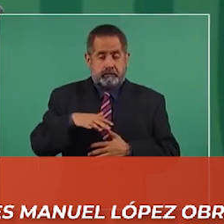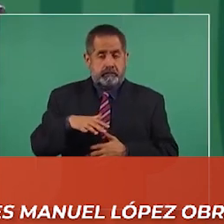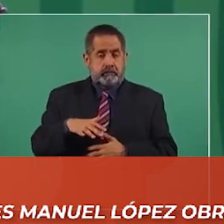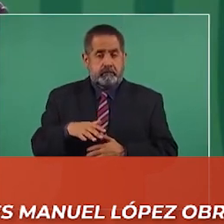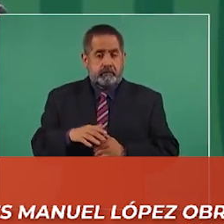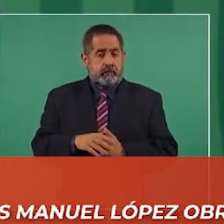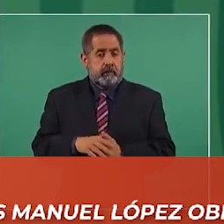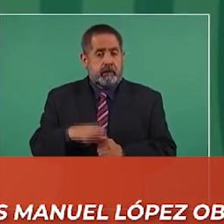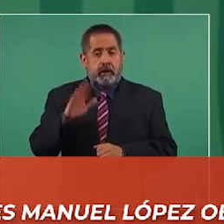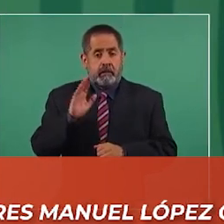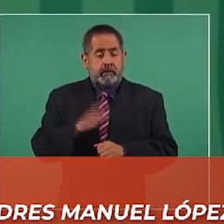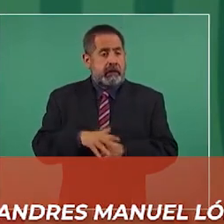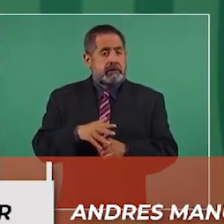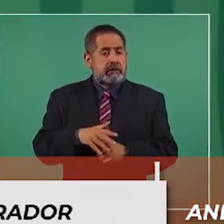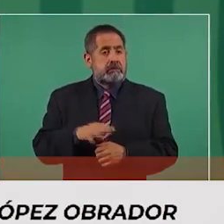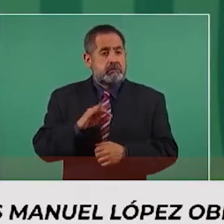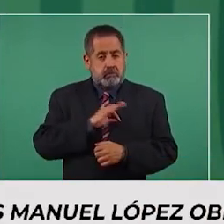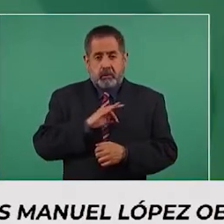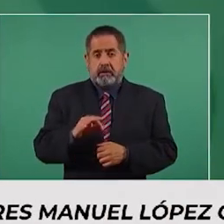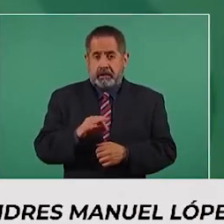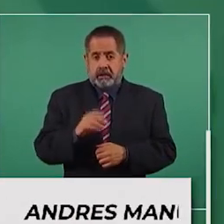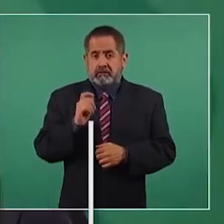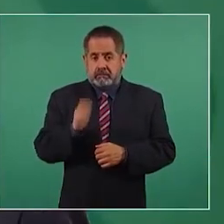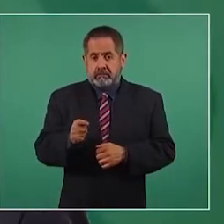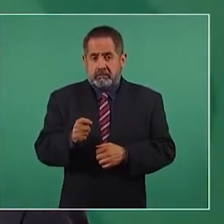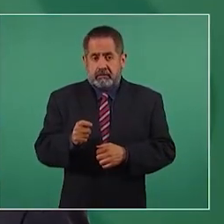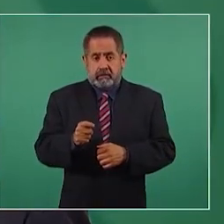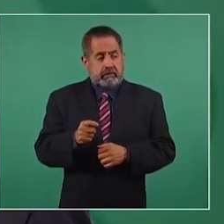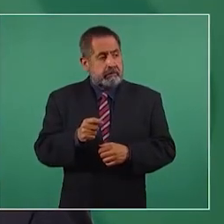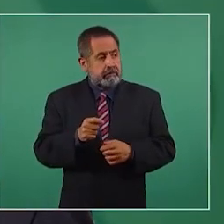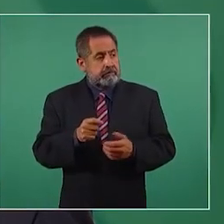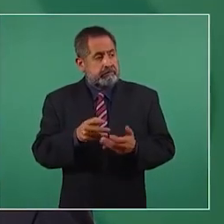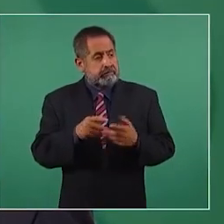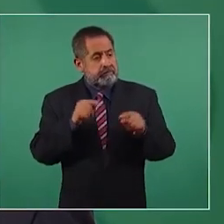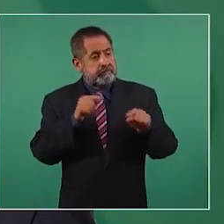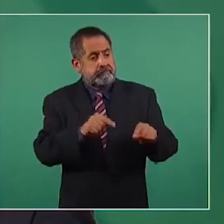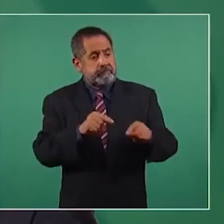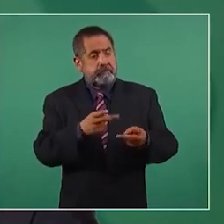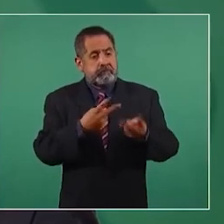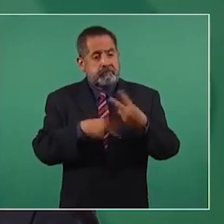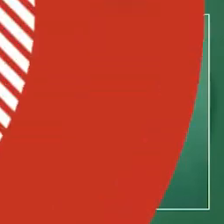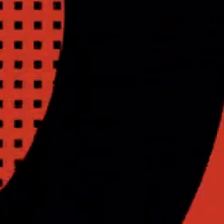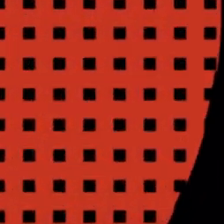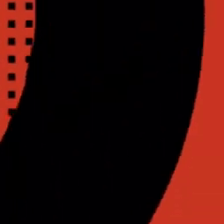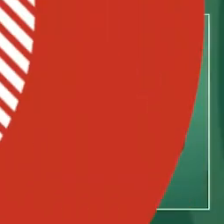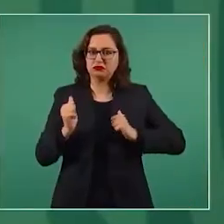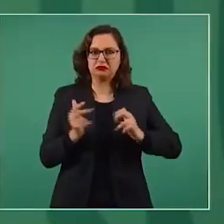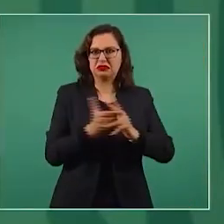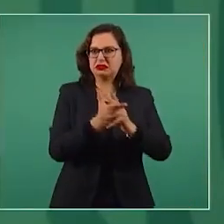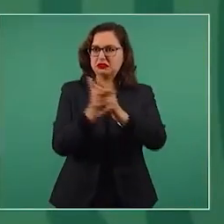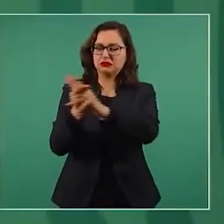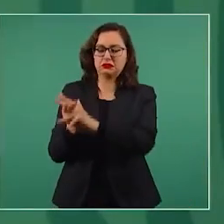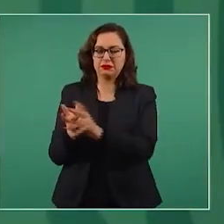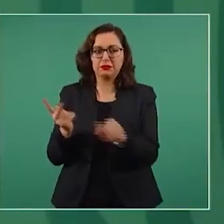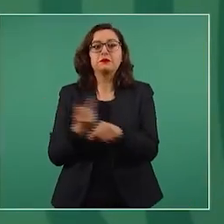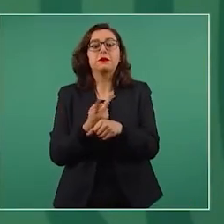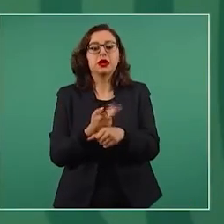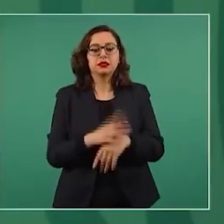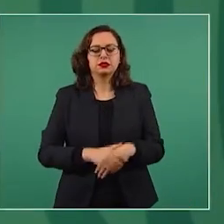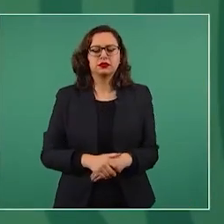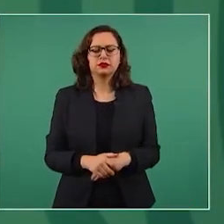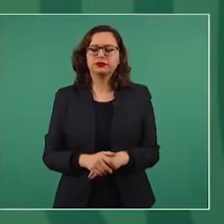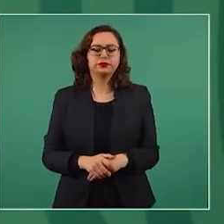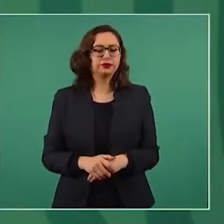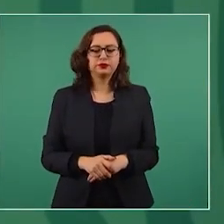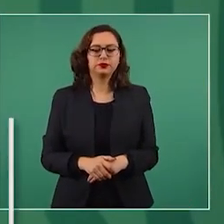tiene más posibilidades de generación de energía solar. Mire, vamos avanzando